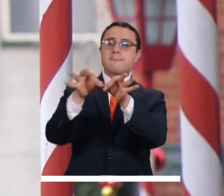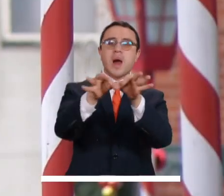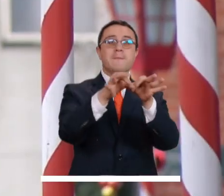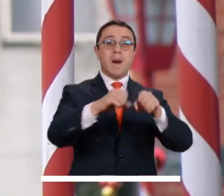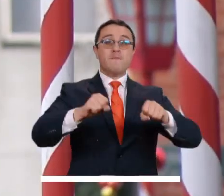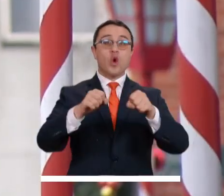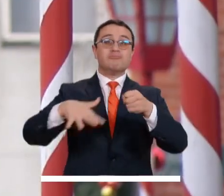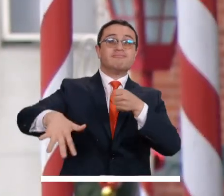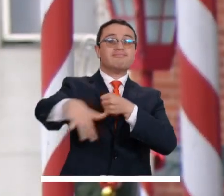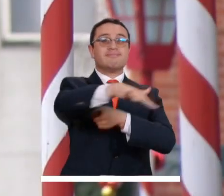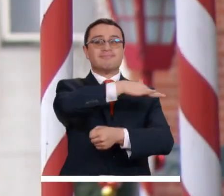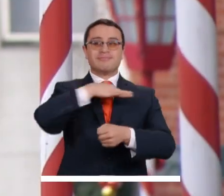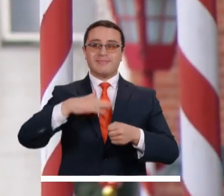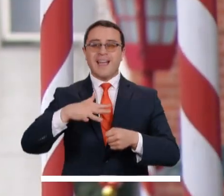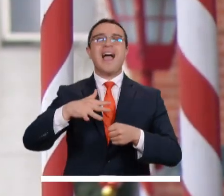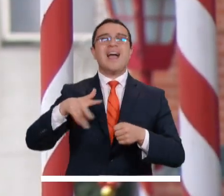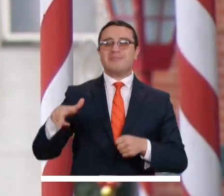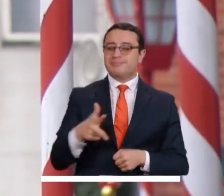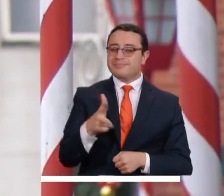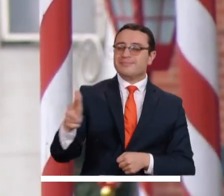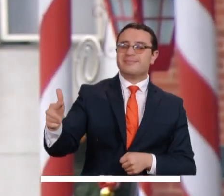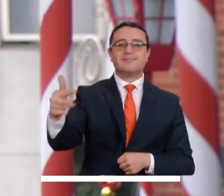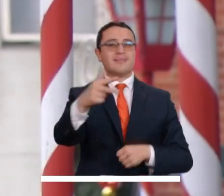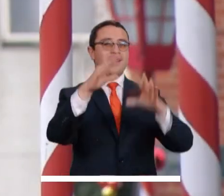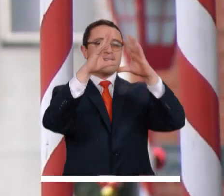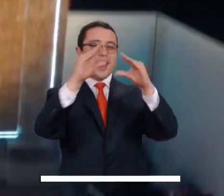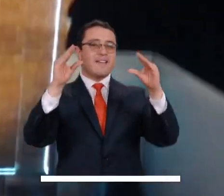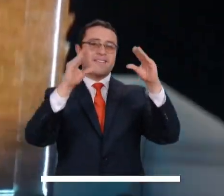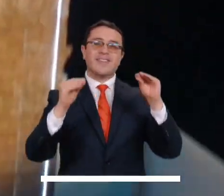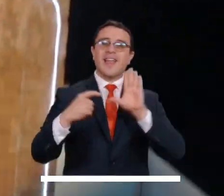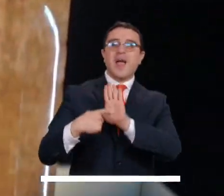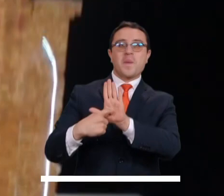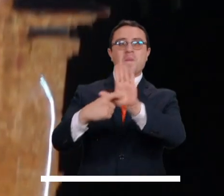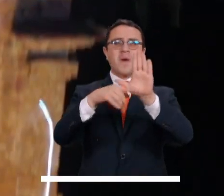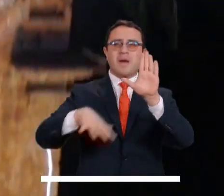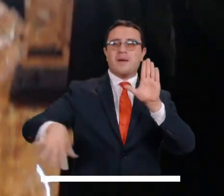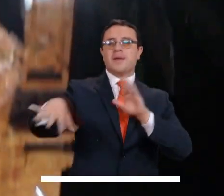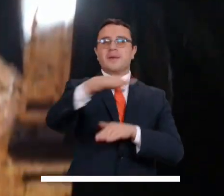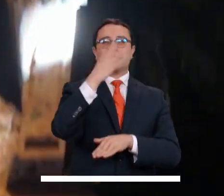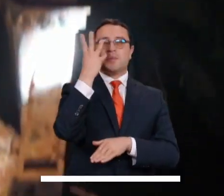a Bogotá conforman la ruta de la Navidad que muestra lo mejor de cada lugar.